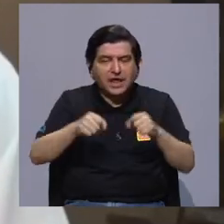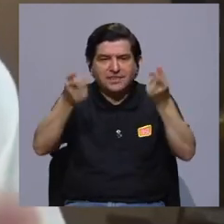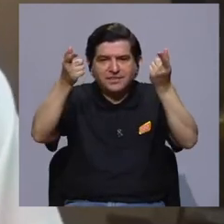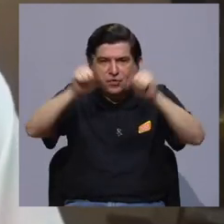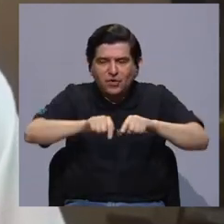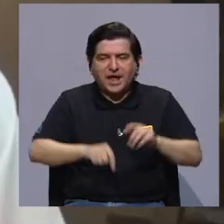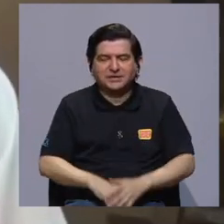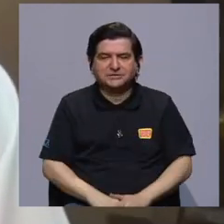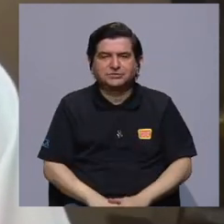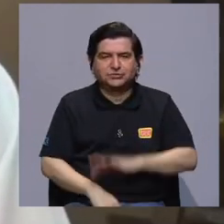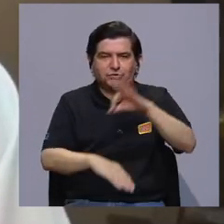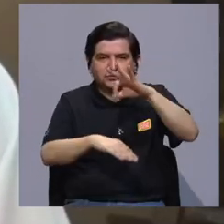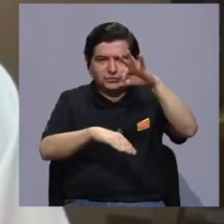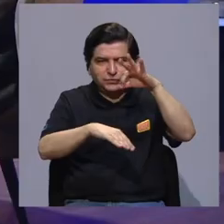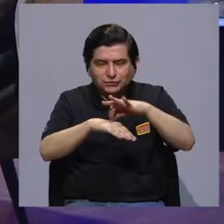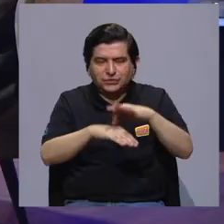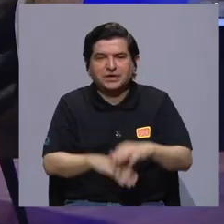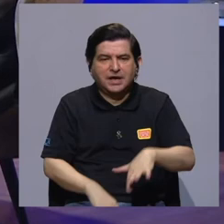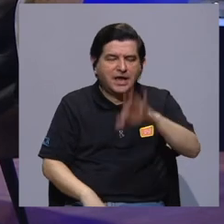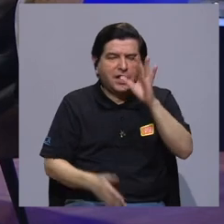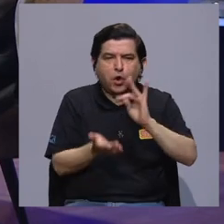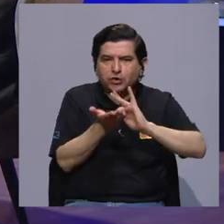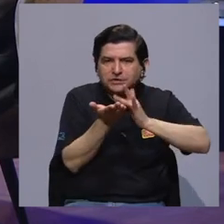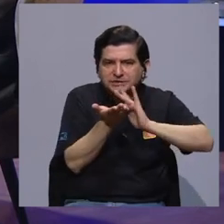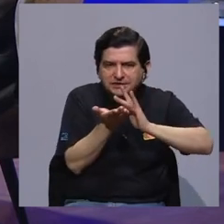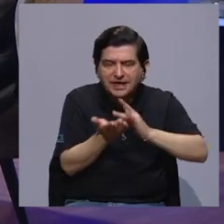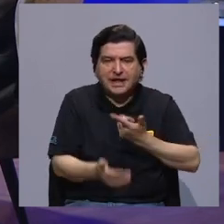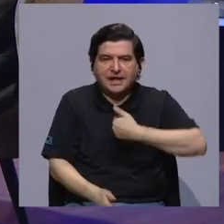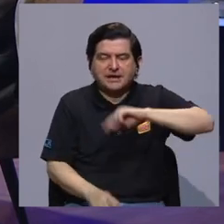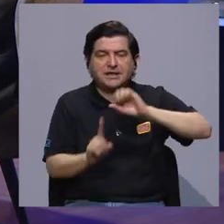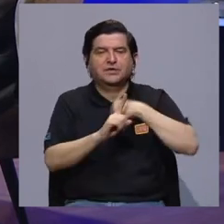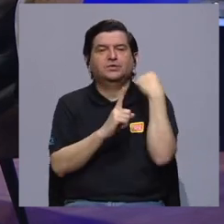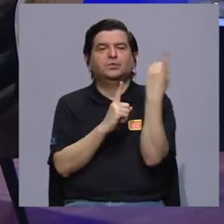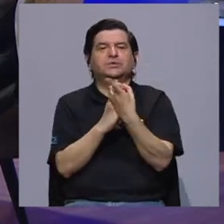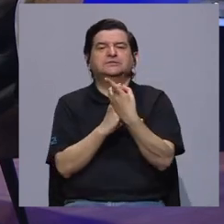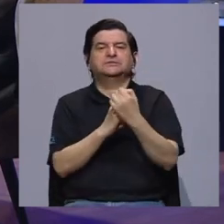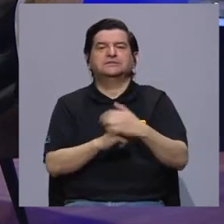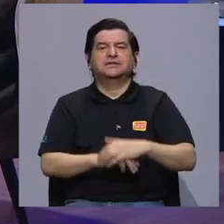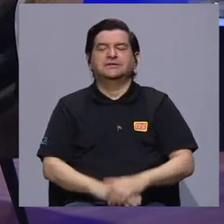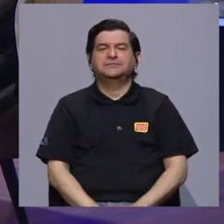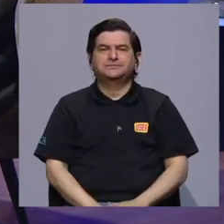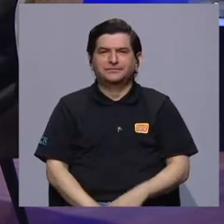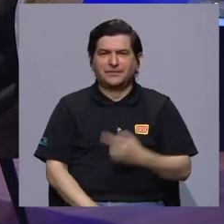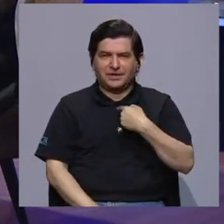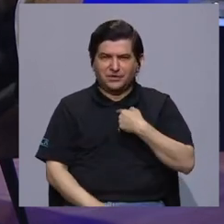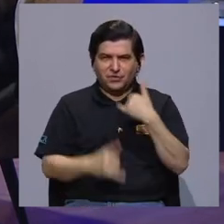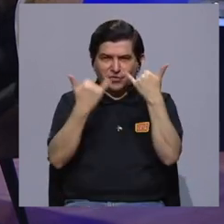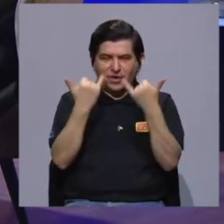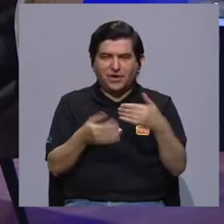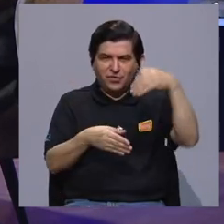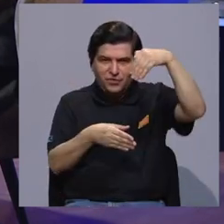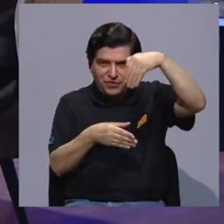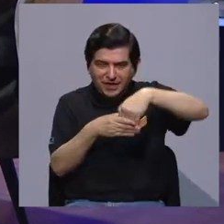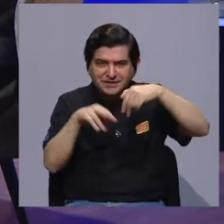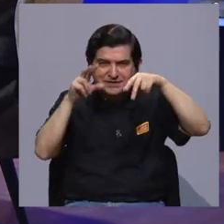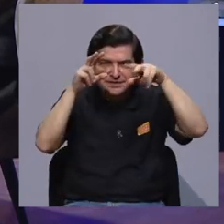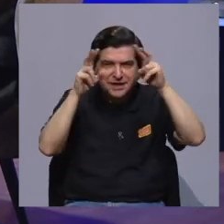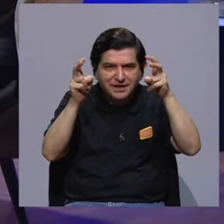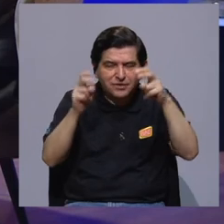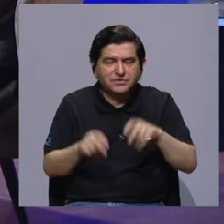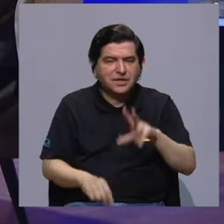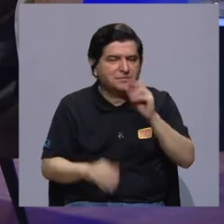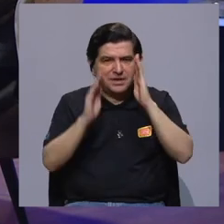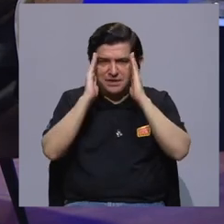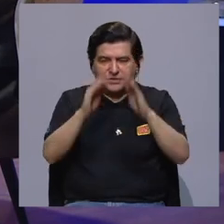sistemas, como en el caso de las abejas, pues encontrar medicinas para nuestra sociedad. Voy a meterme en un tópico que no hemos